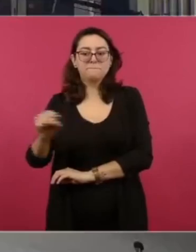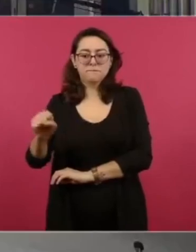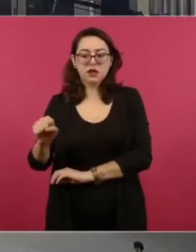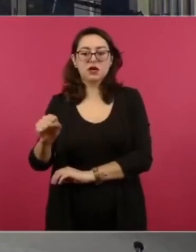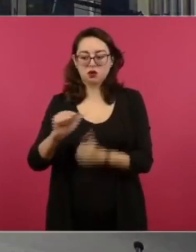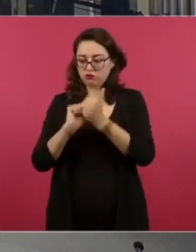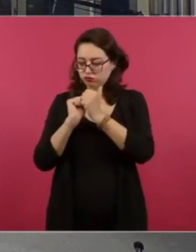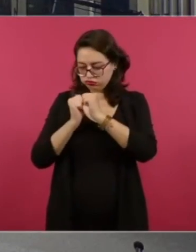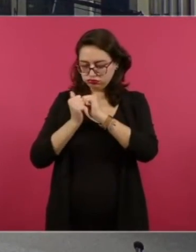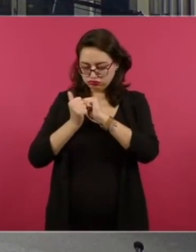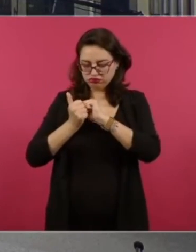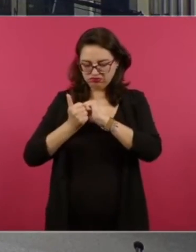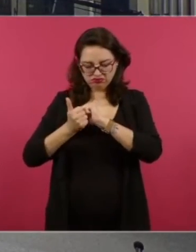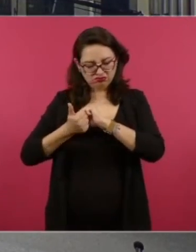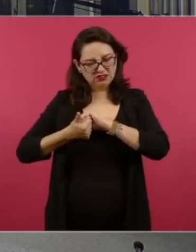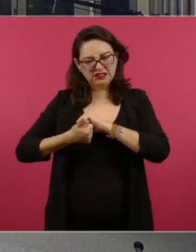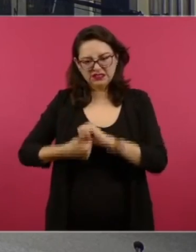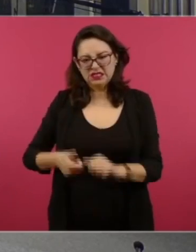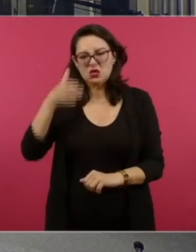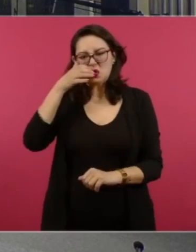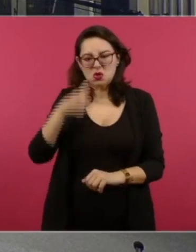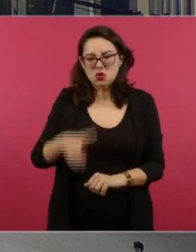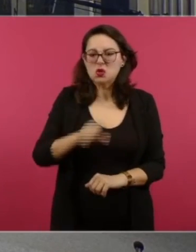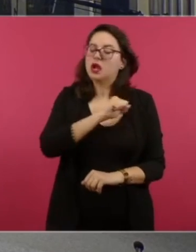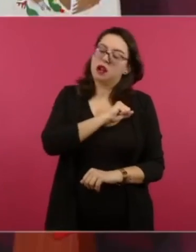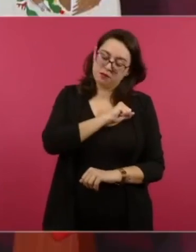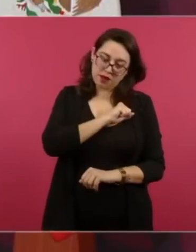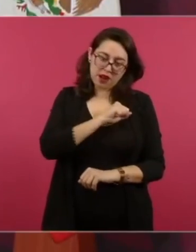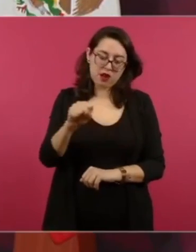para que cambie